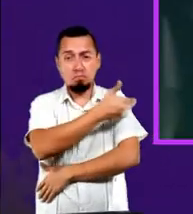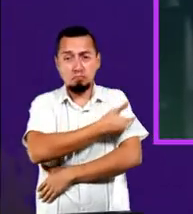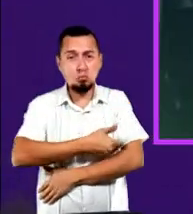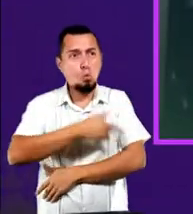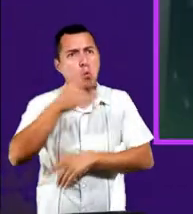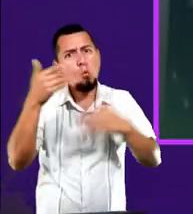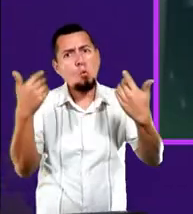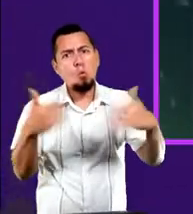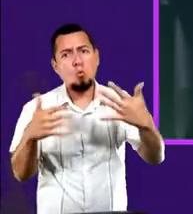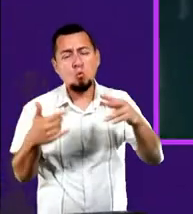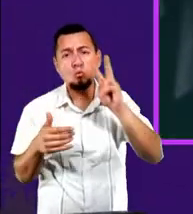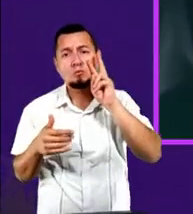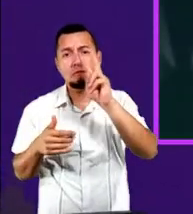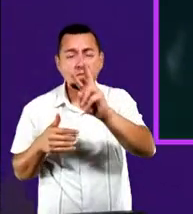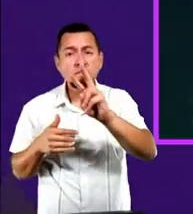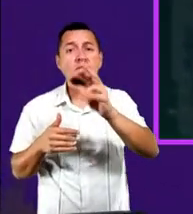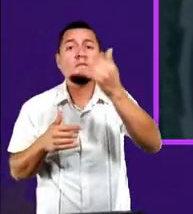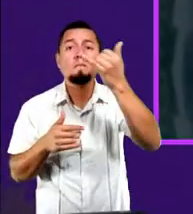en Nueva York.